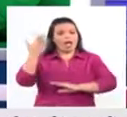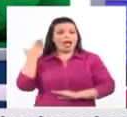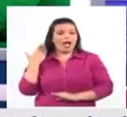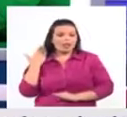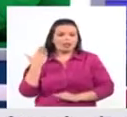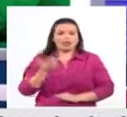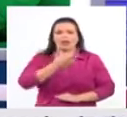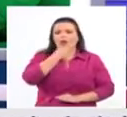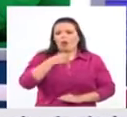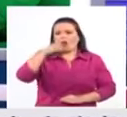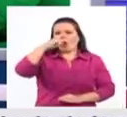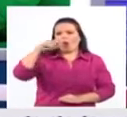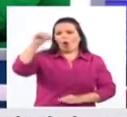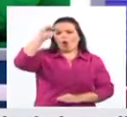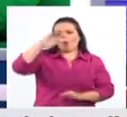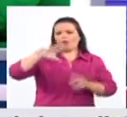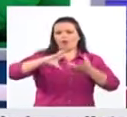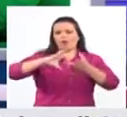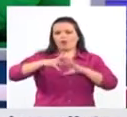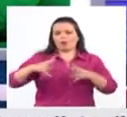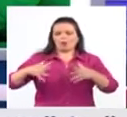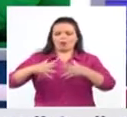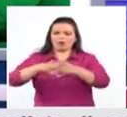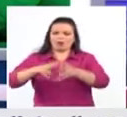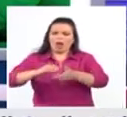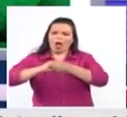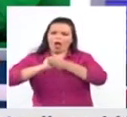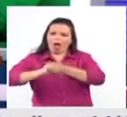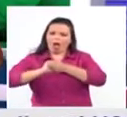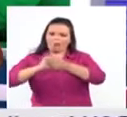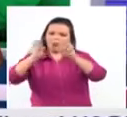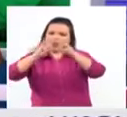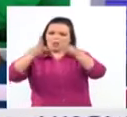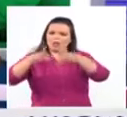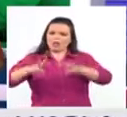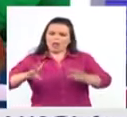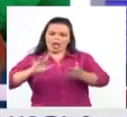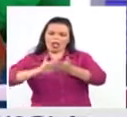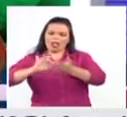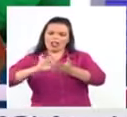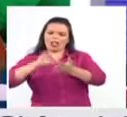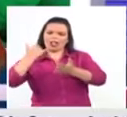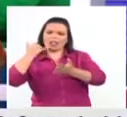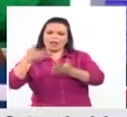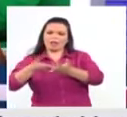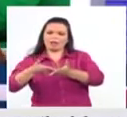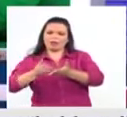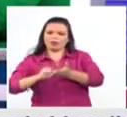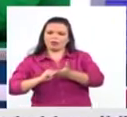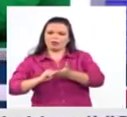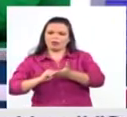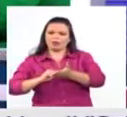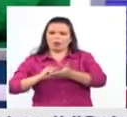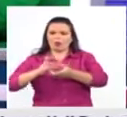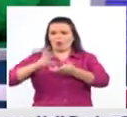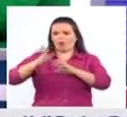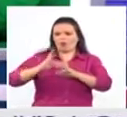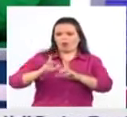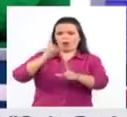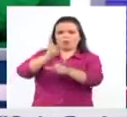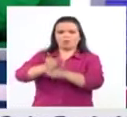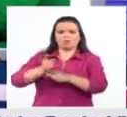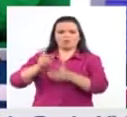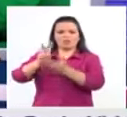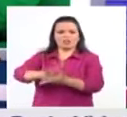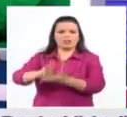través del teléfono, del internet, de las redes sociales, y vemos que no, que se centran en sí mismos y están haciendo un uso desmedido de